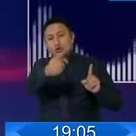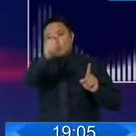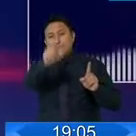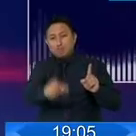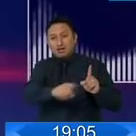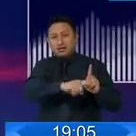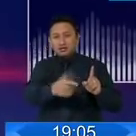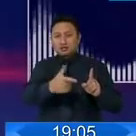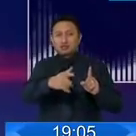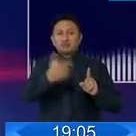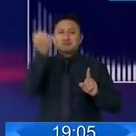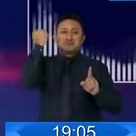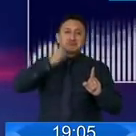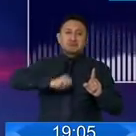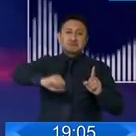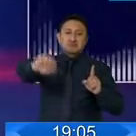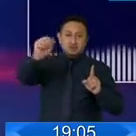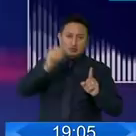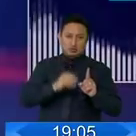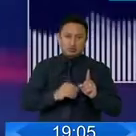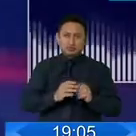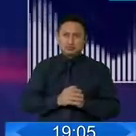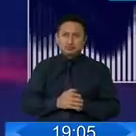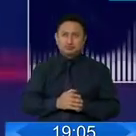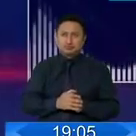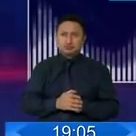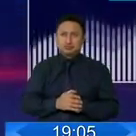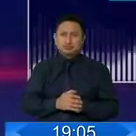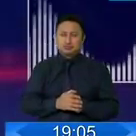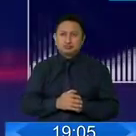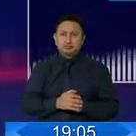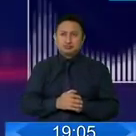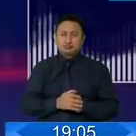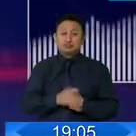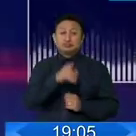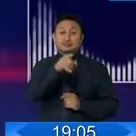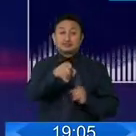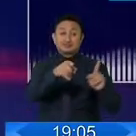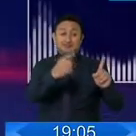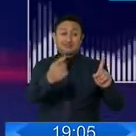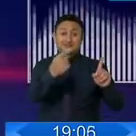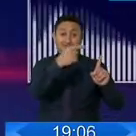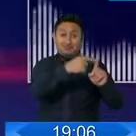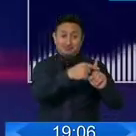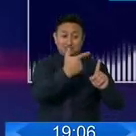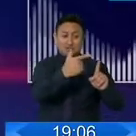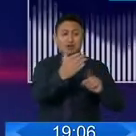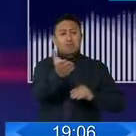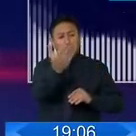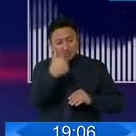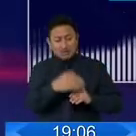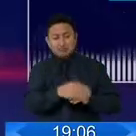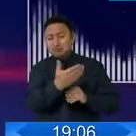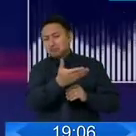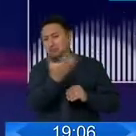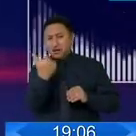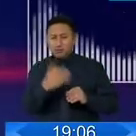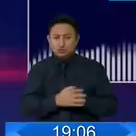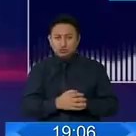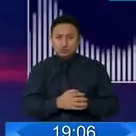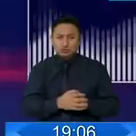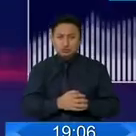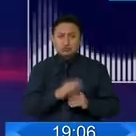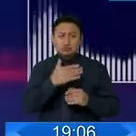con una agencia en Jamundí, creo que es. Y ella le había hecho la invitación que